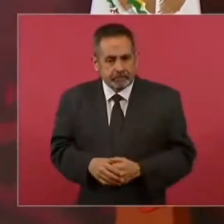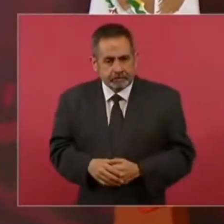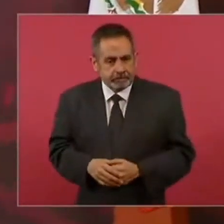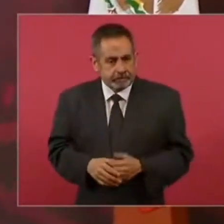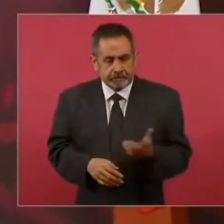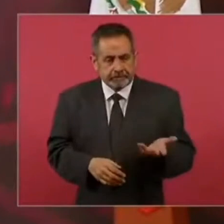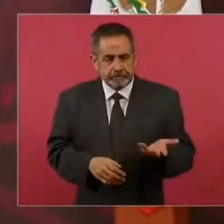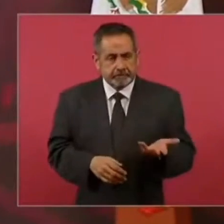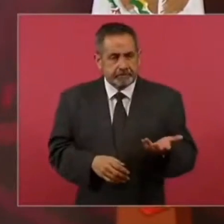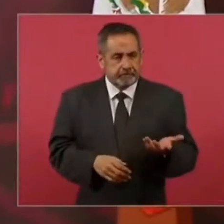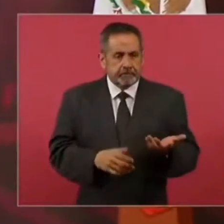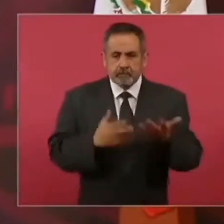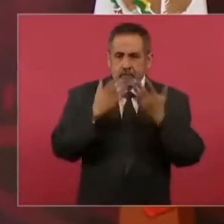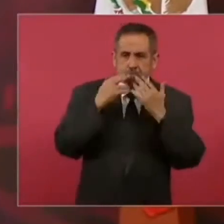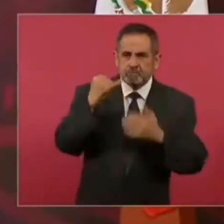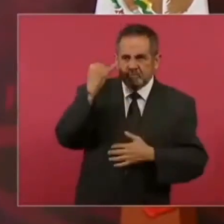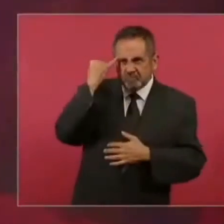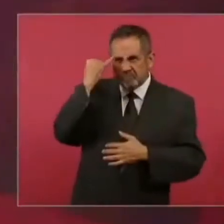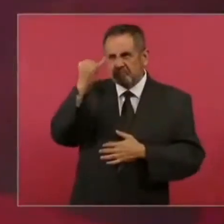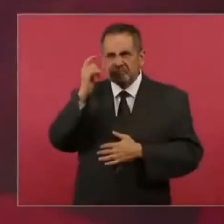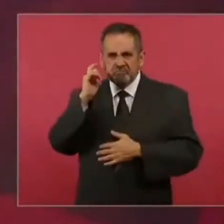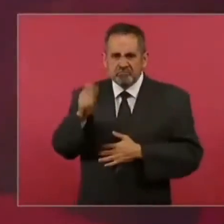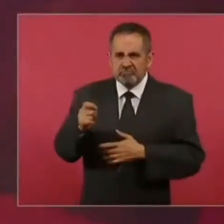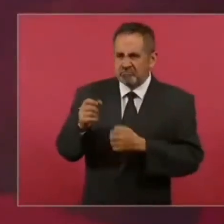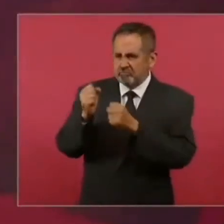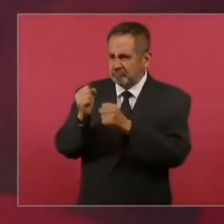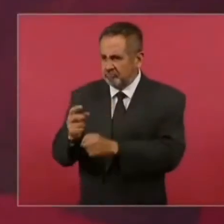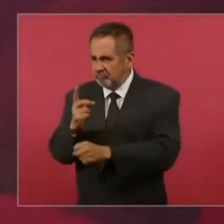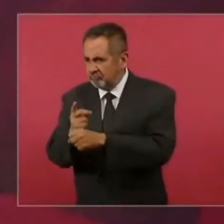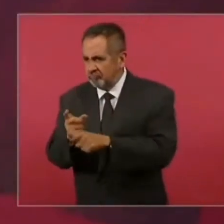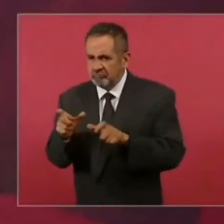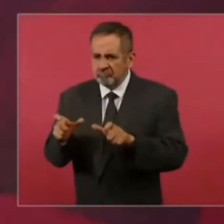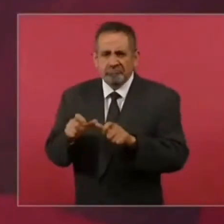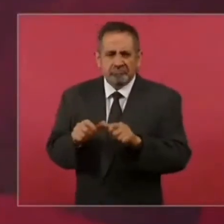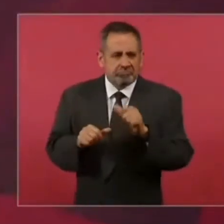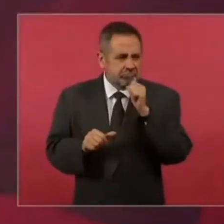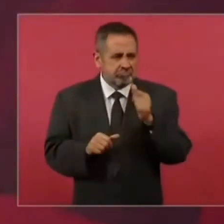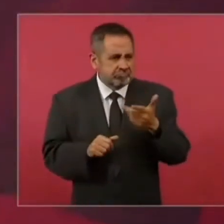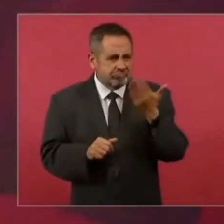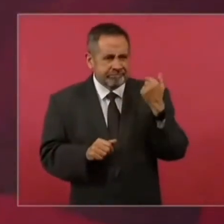sin idea tampoco de lo que es la seguridad.